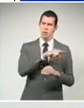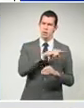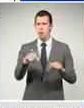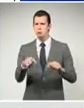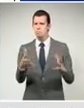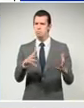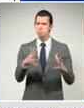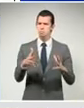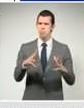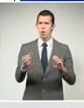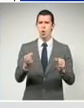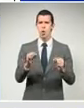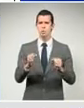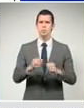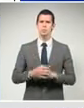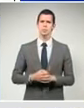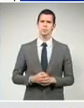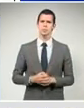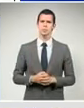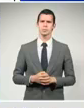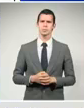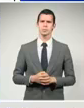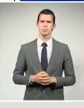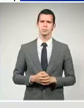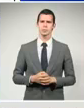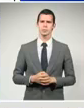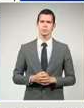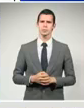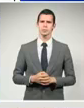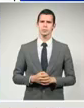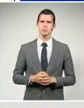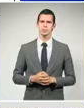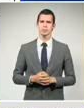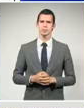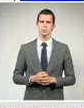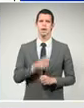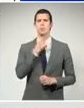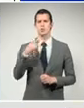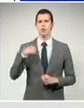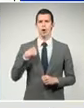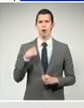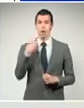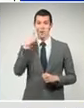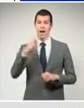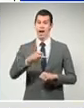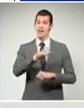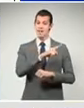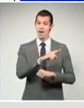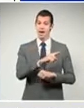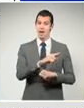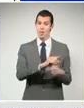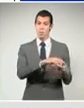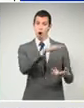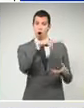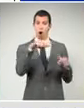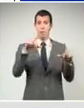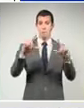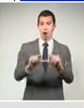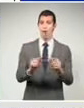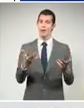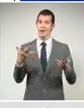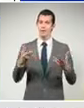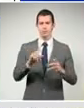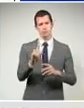casos, parece que por un día no se puede sacar, pero bueno, por lo menos hay una discreta